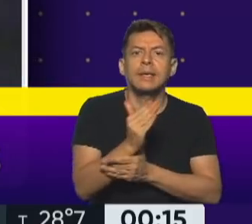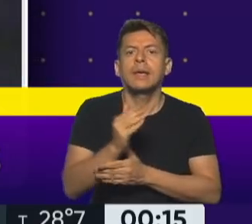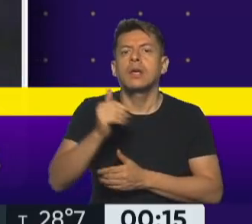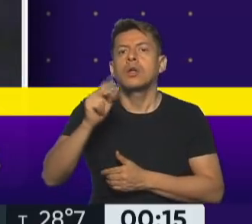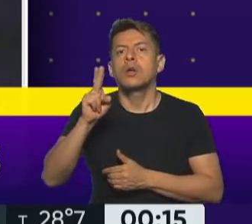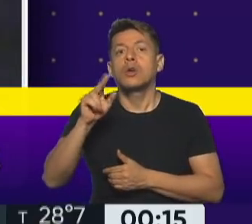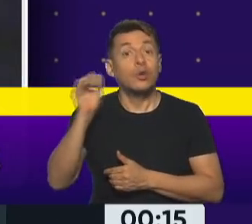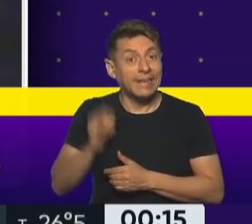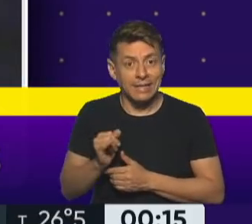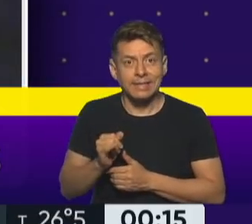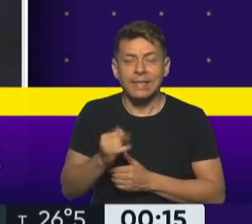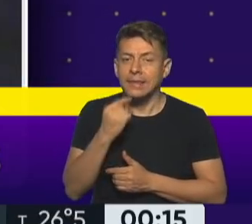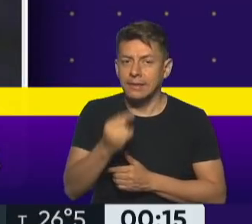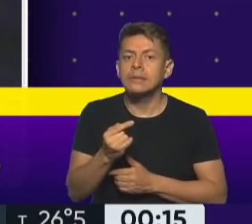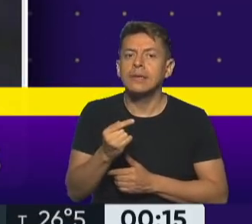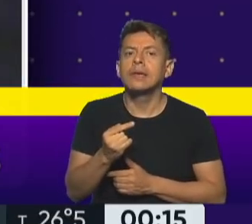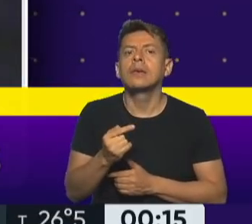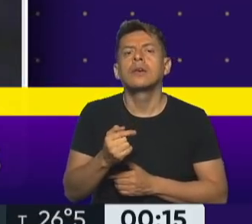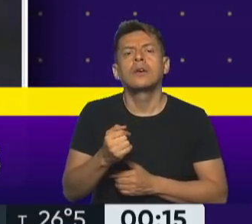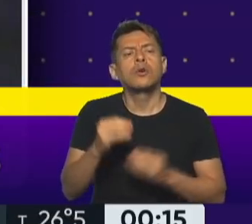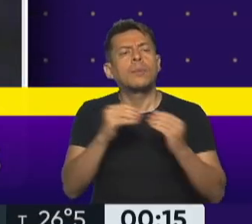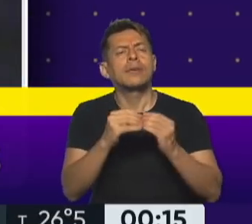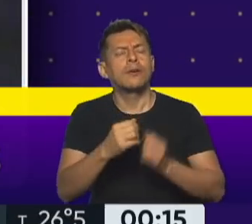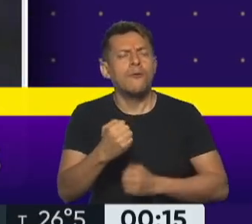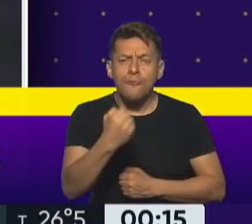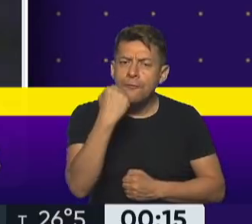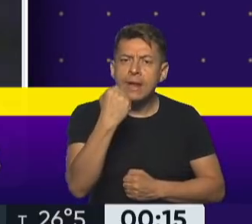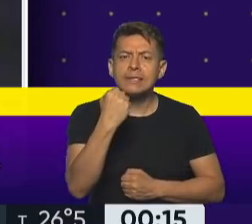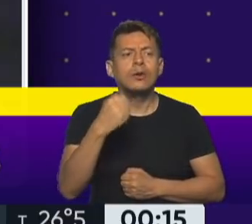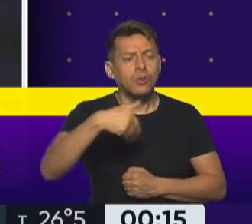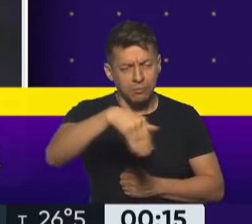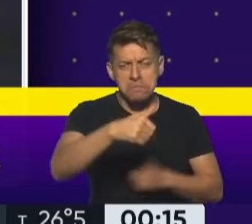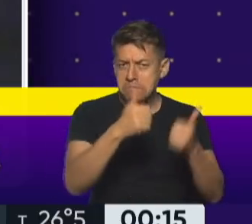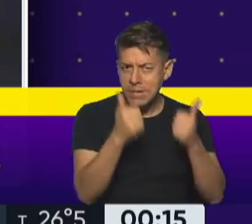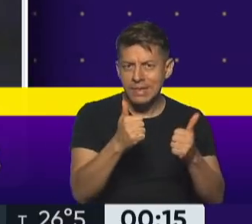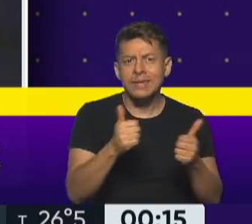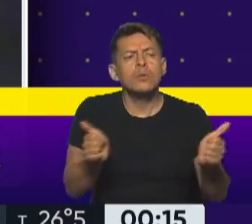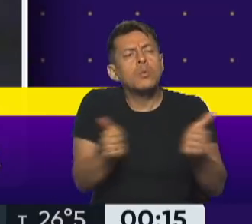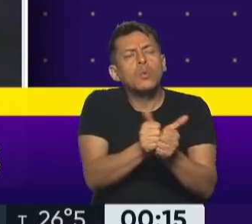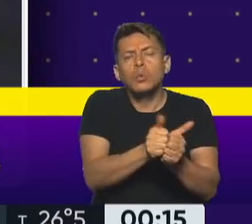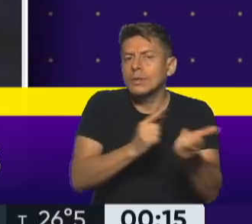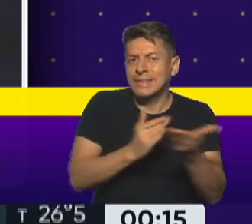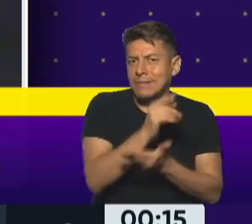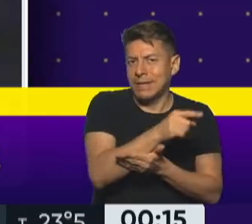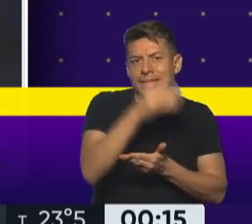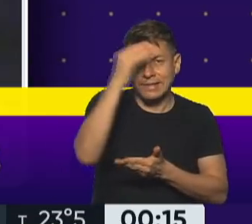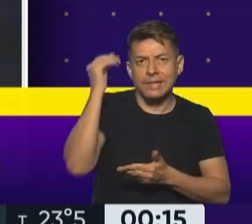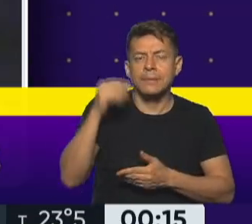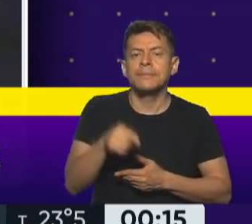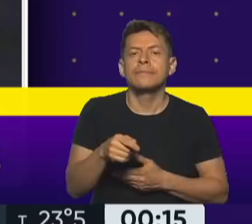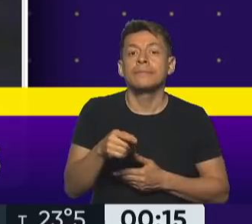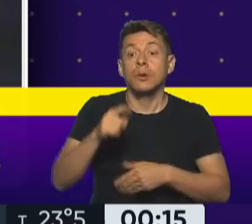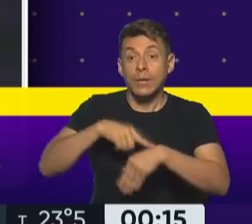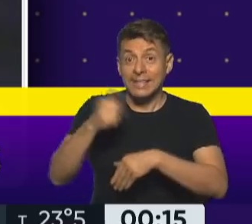Rodríguez dice: mucha fuerza, compañera, todo saldrá bien, siempre con Cristina Fernández de Kirchner. Reiteramos, a las 6 de la mañana de hoy